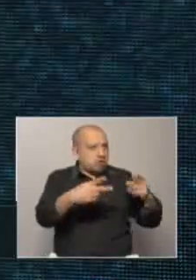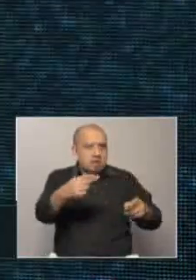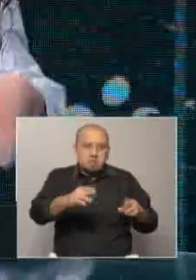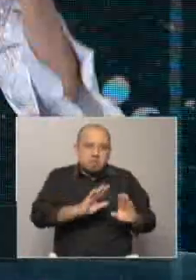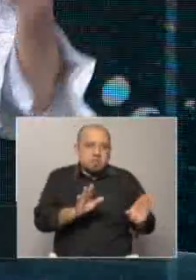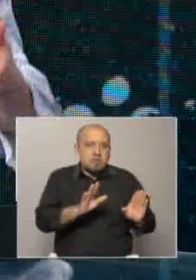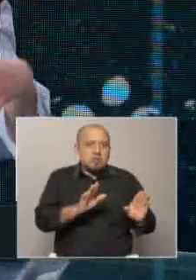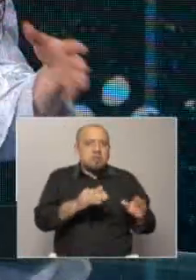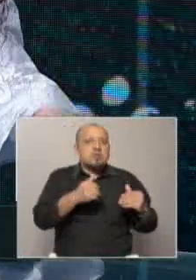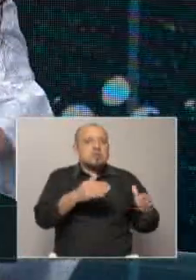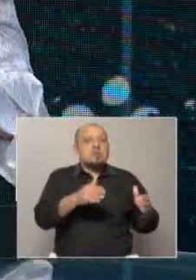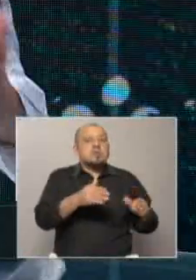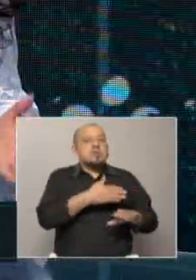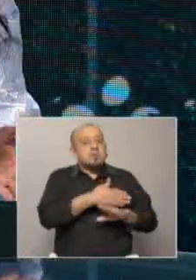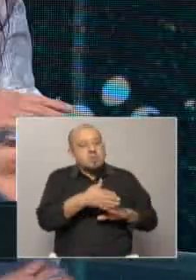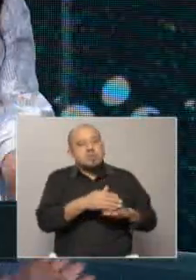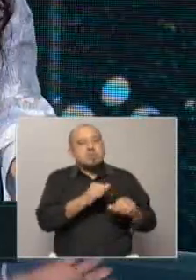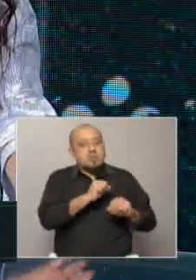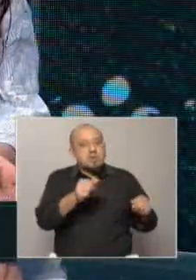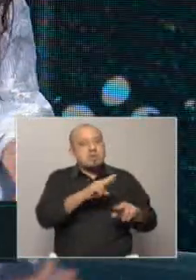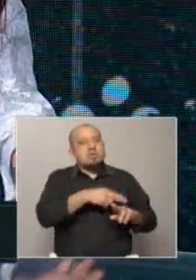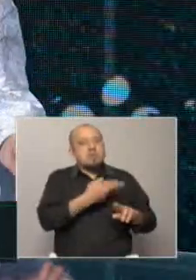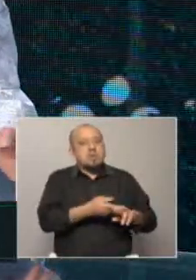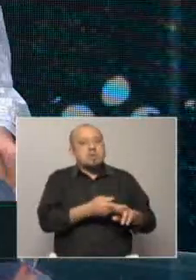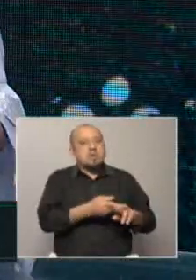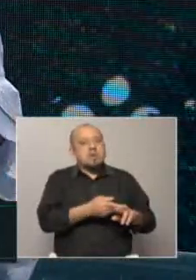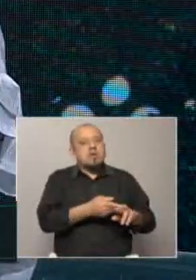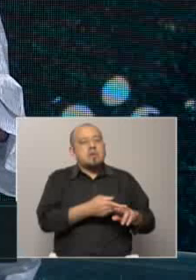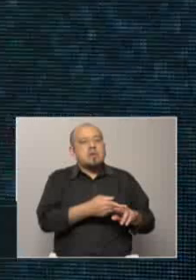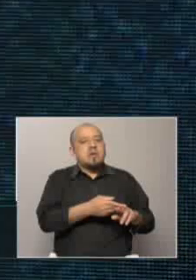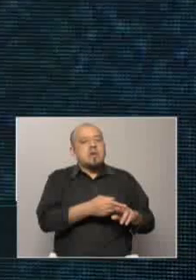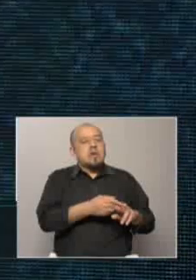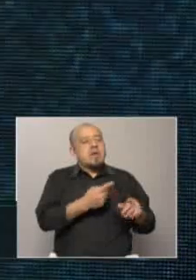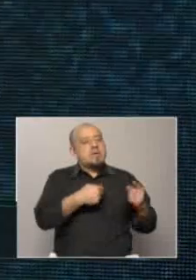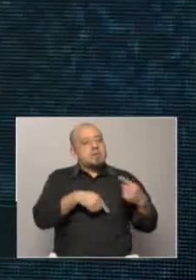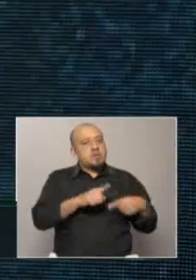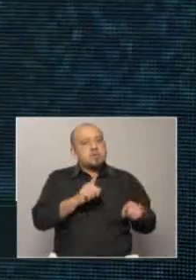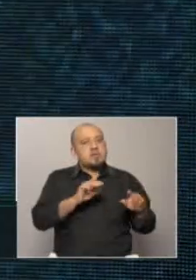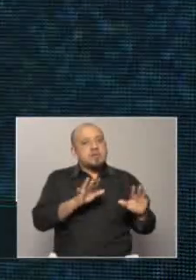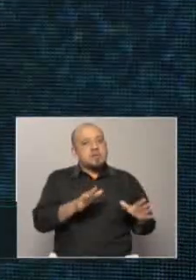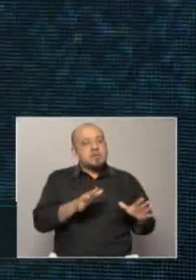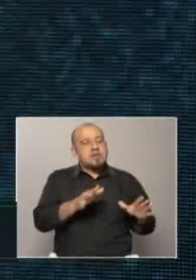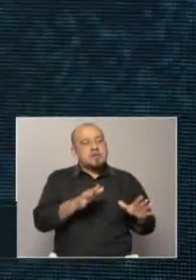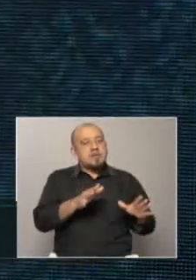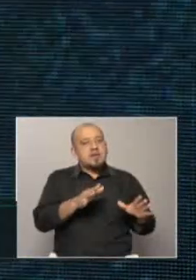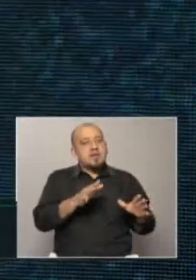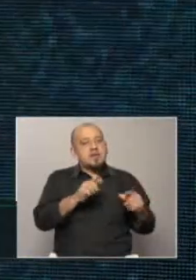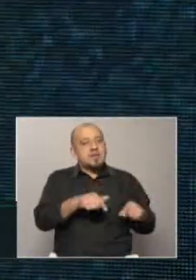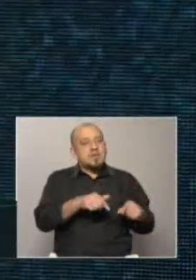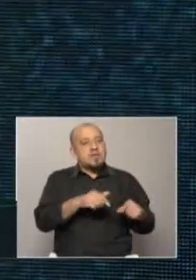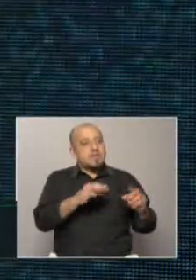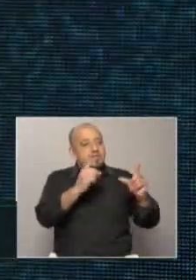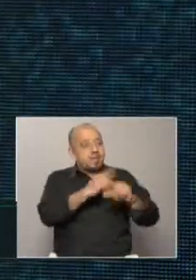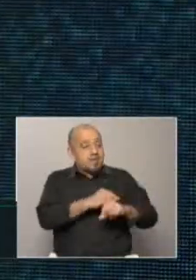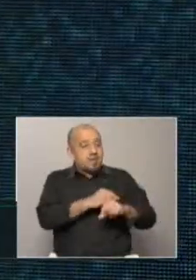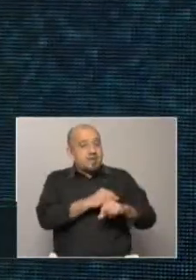Hacer el show de principio a fin y después está. Se podía repetir una vez más el show de principio a fin. Entonces, estaba bueno porque, claro, cuando